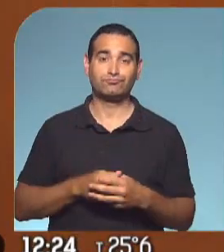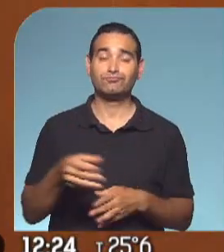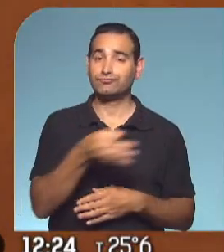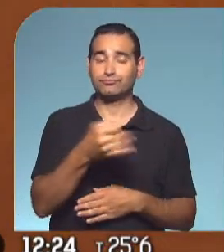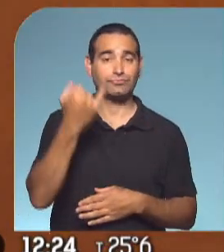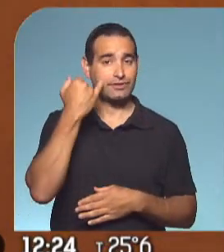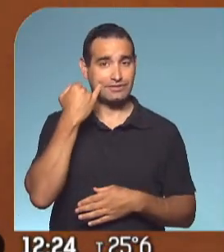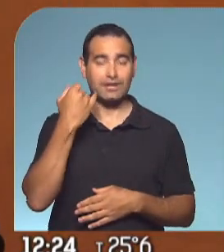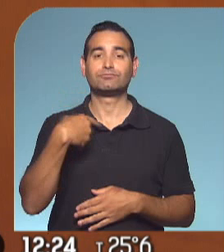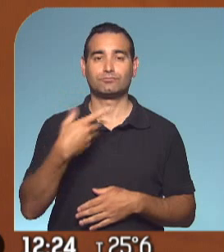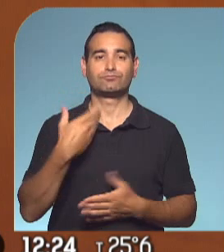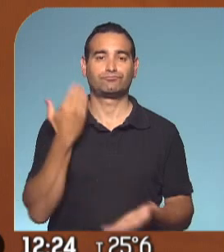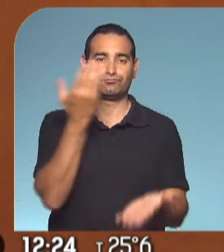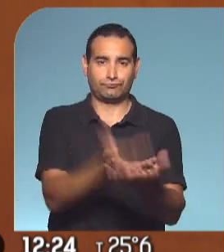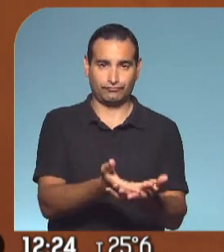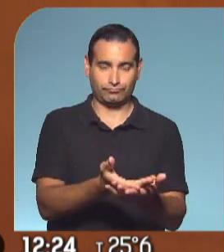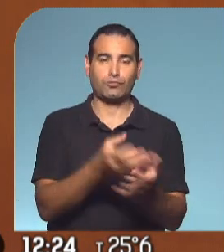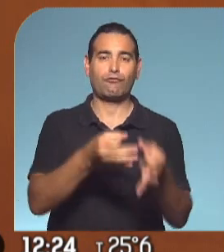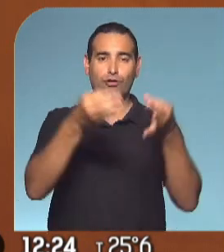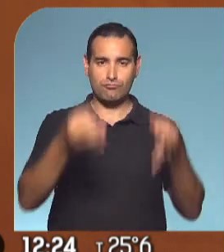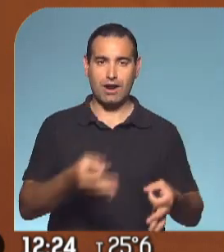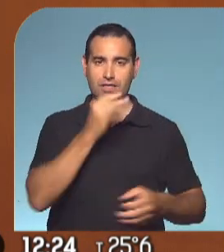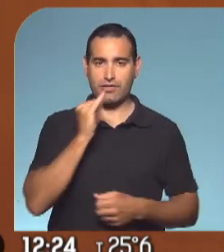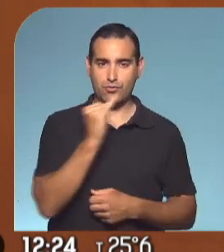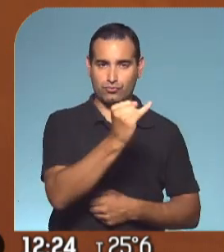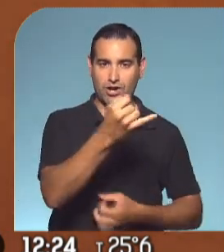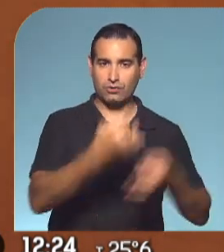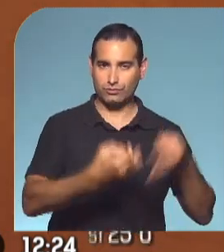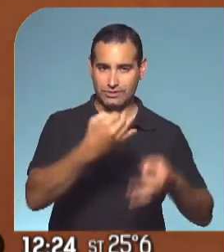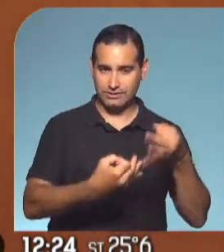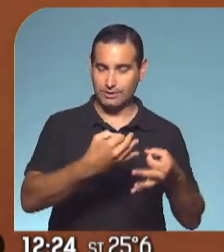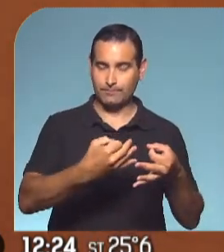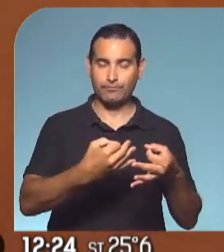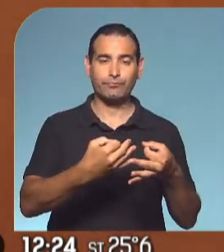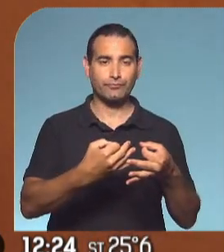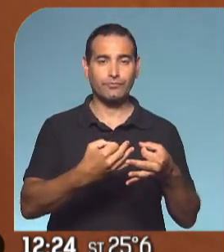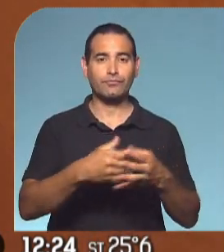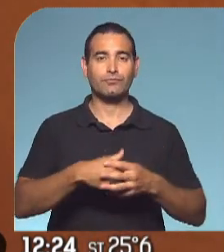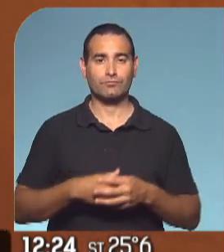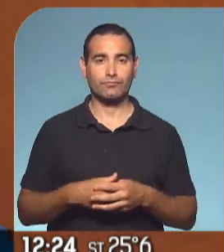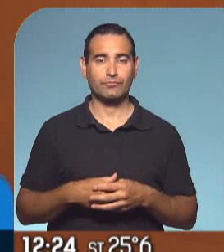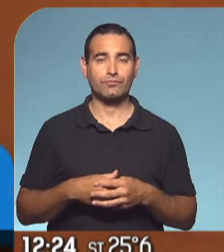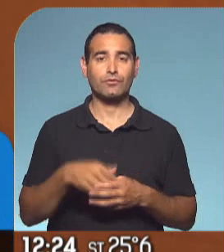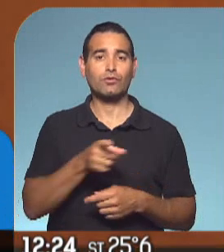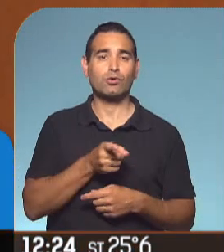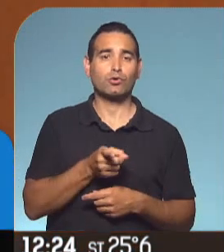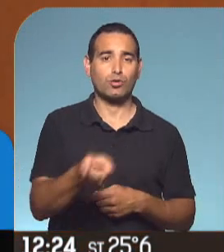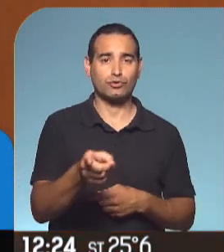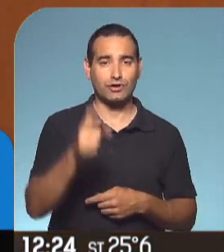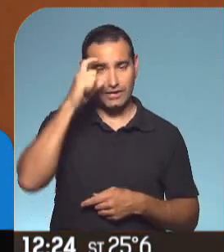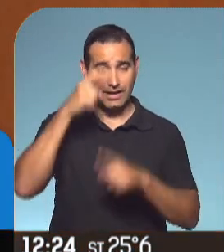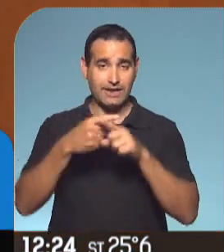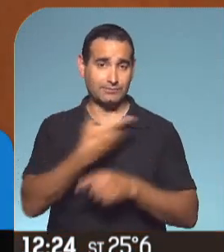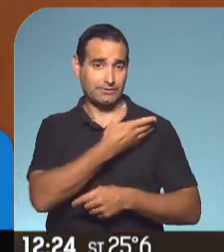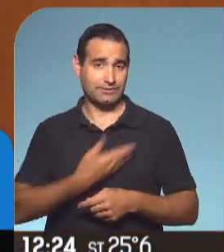formalizó la presentación Sí, judicial de la denuncia, la querella criminal contra el expresidente de